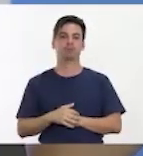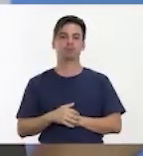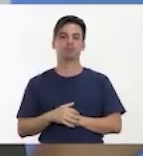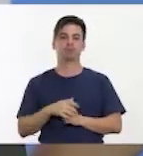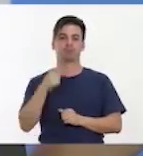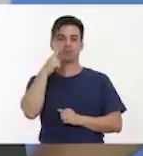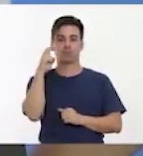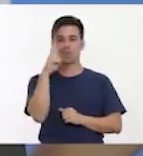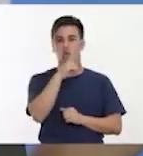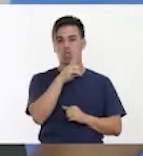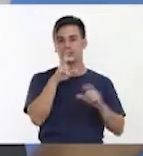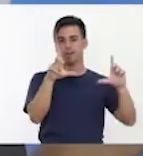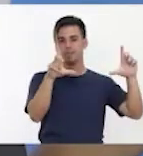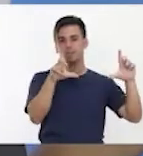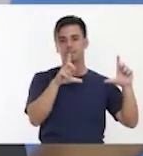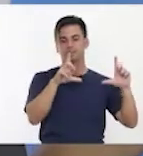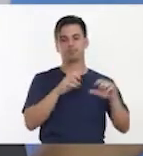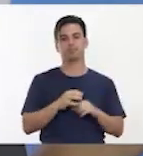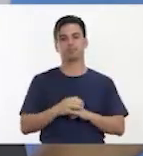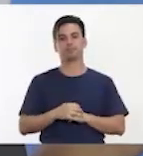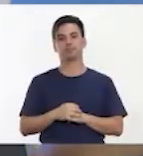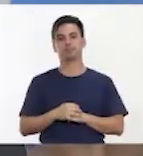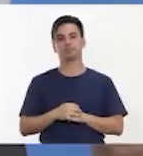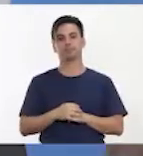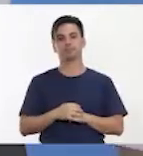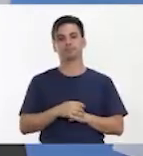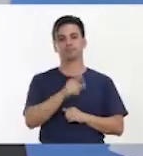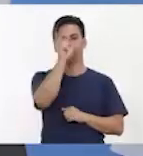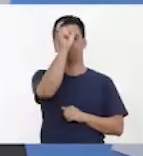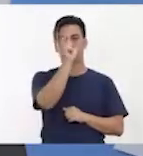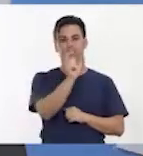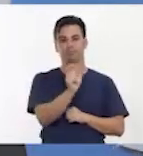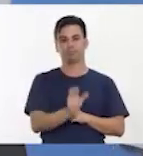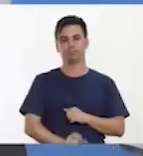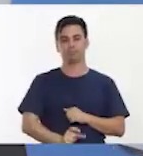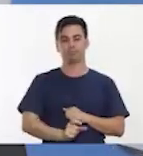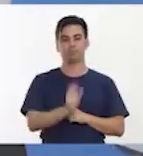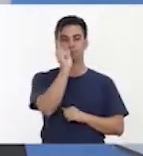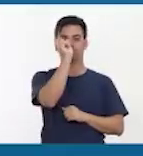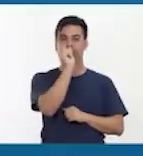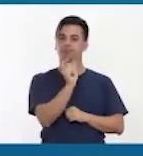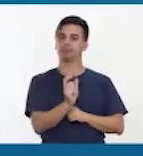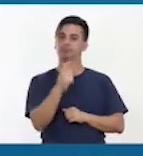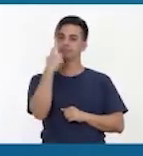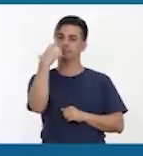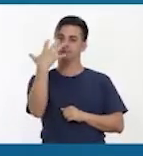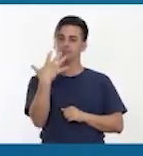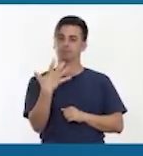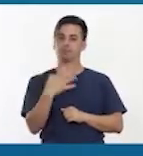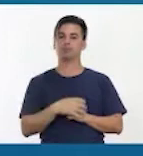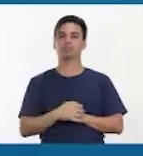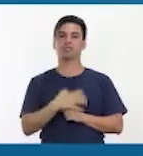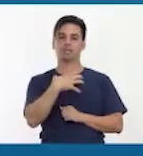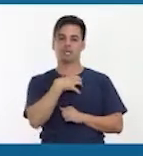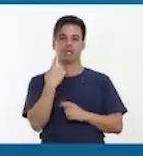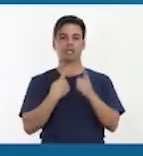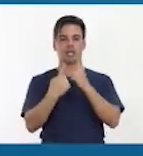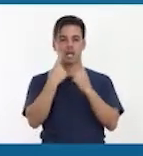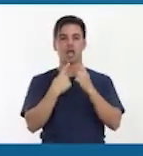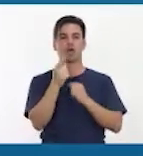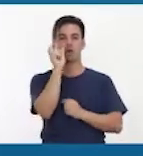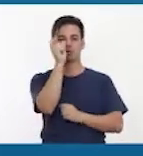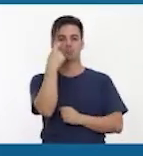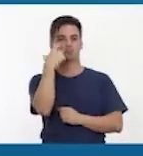Para que les sirva de referencia, les mostraré en pantalla una gráfica temporal que recoge algunos de